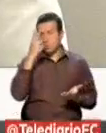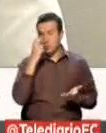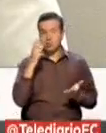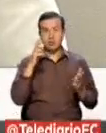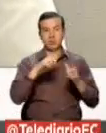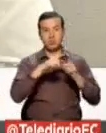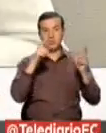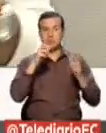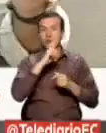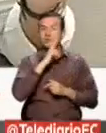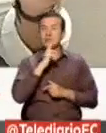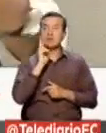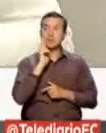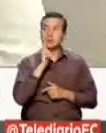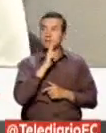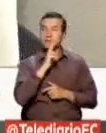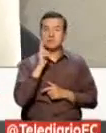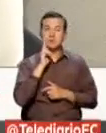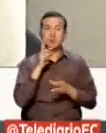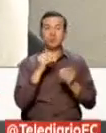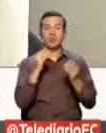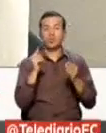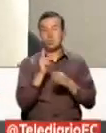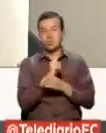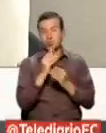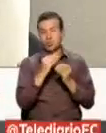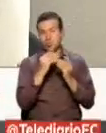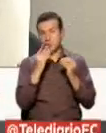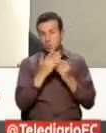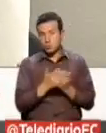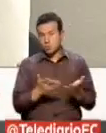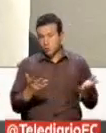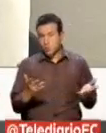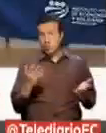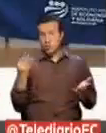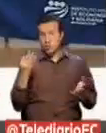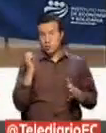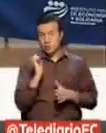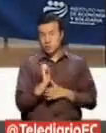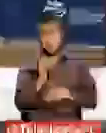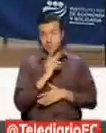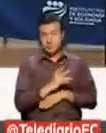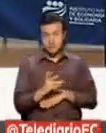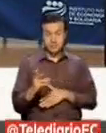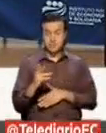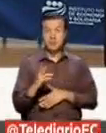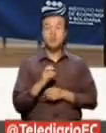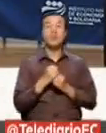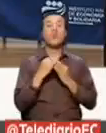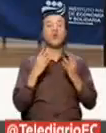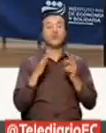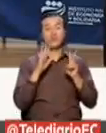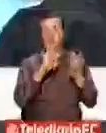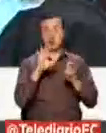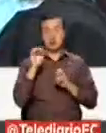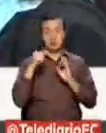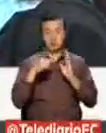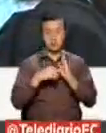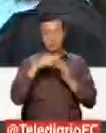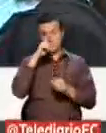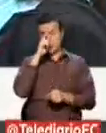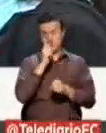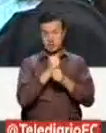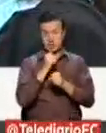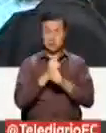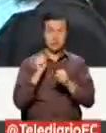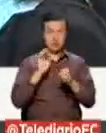cadenas de restaurante usan bastante esto y mejor si es que es un producto nacional. Este sector genera aproximadamente 700,000 empleos en el